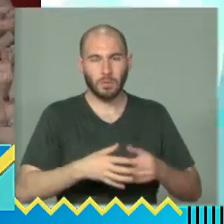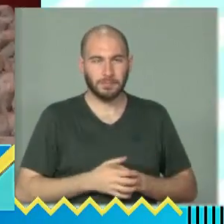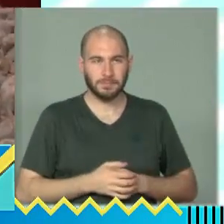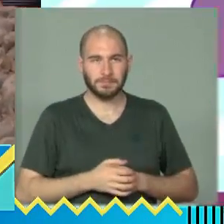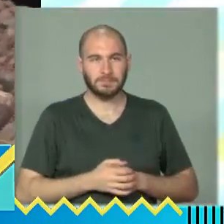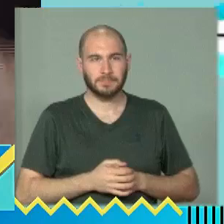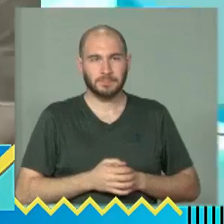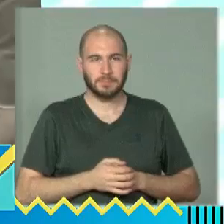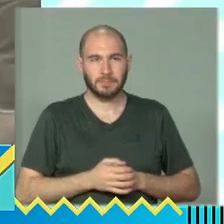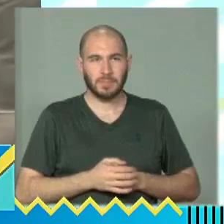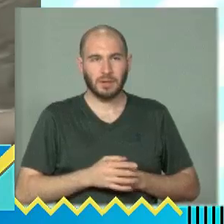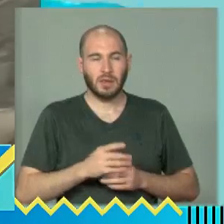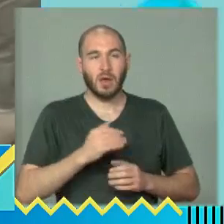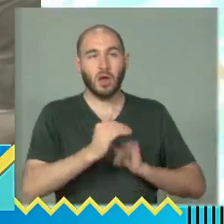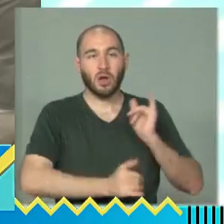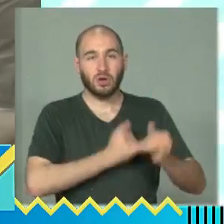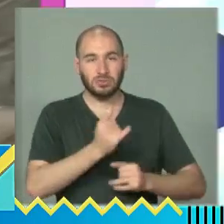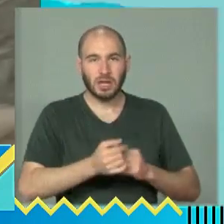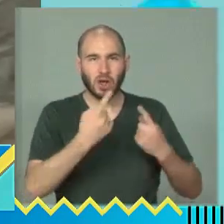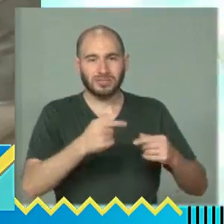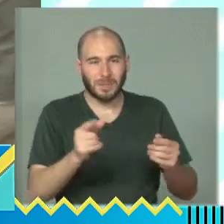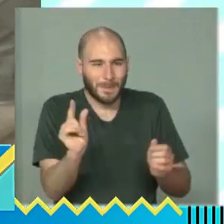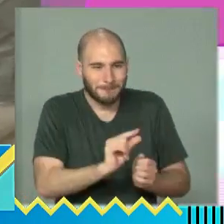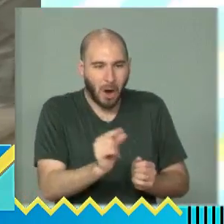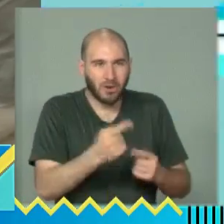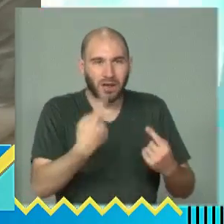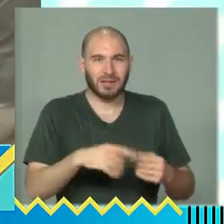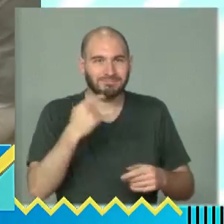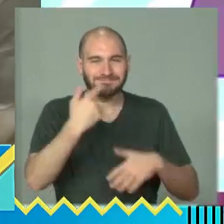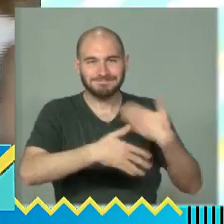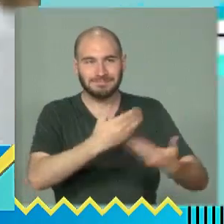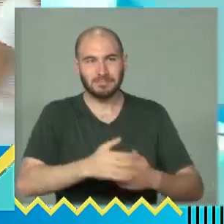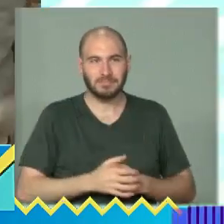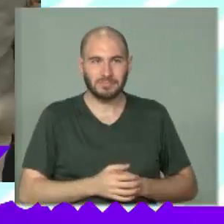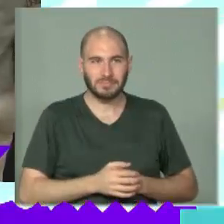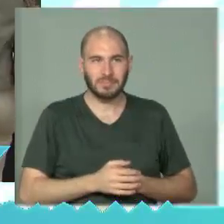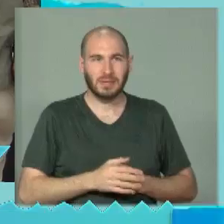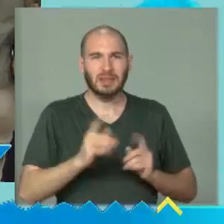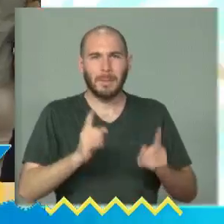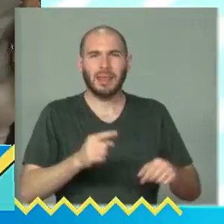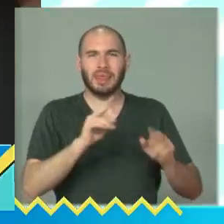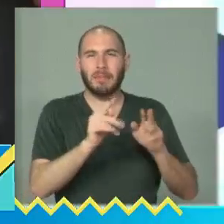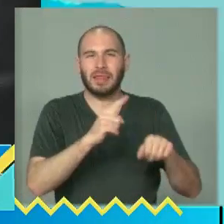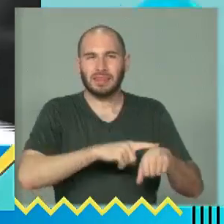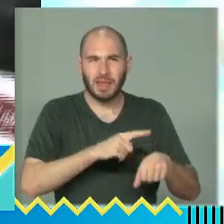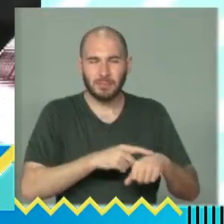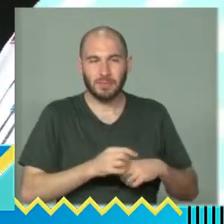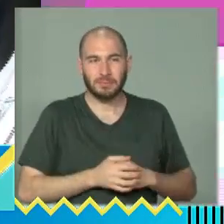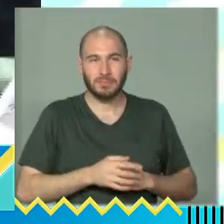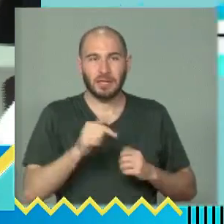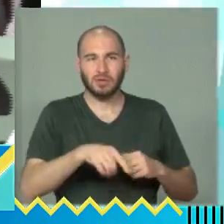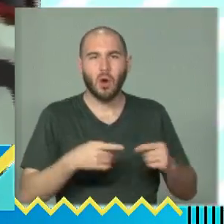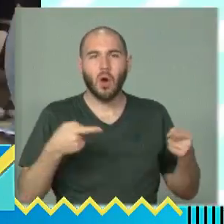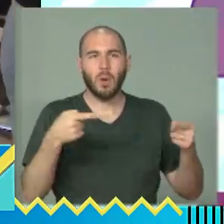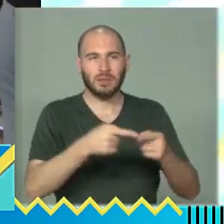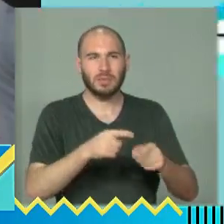de tener que contar con recursos limitados para poder prototipar. Claro. En cuanto al tiempo también, estos tienen que cumplir un objetivo